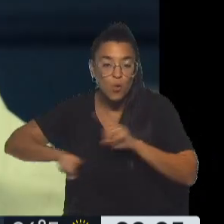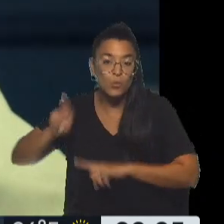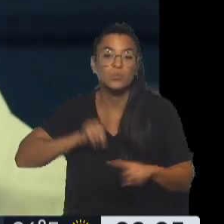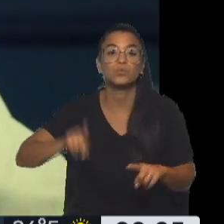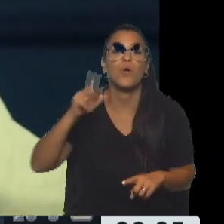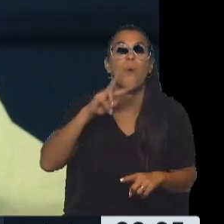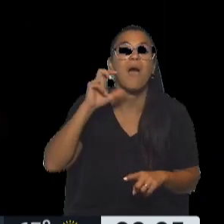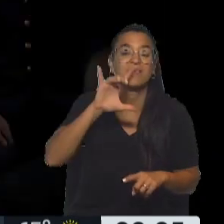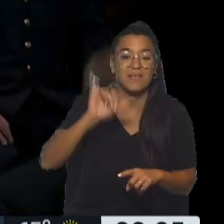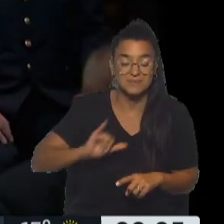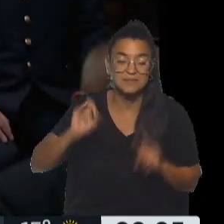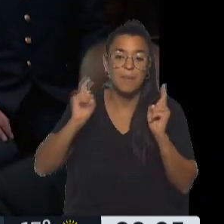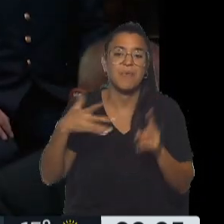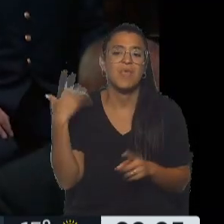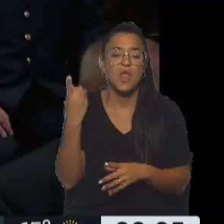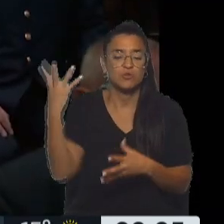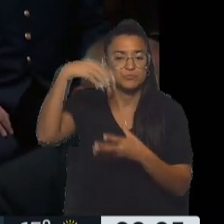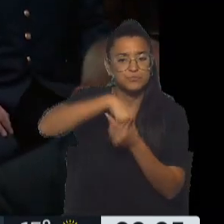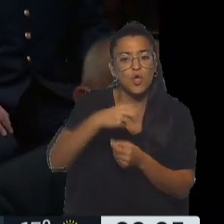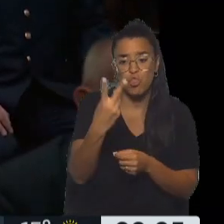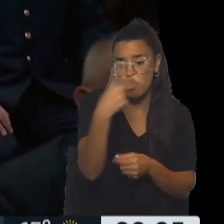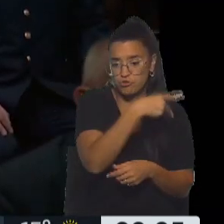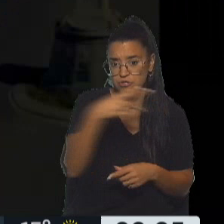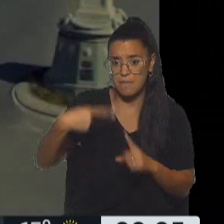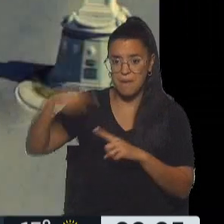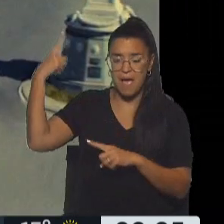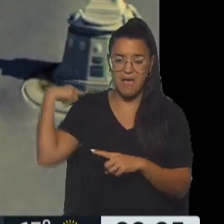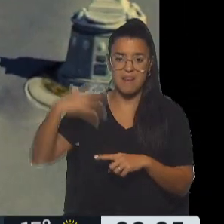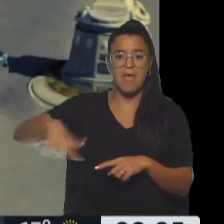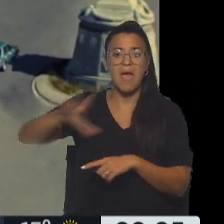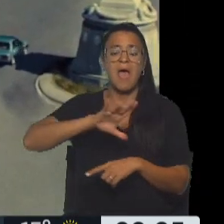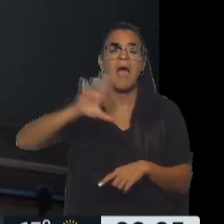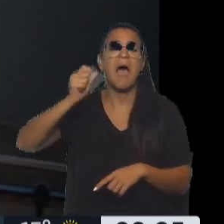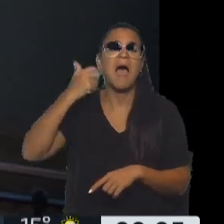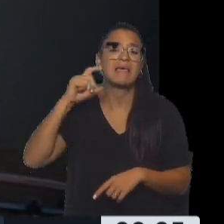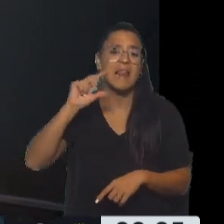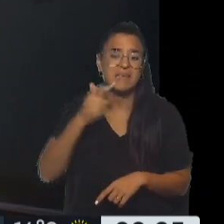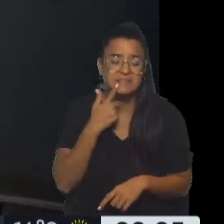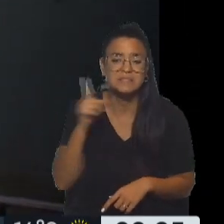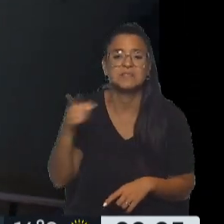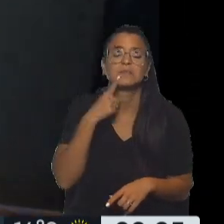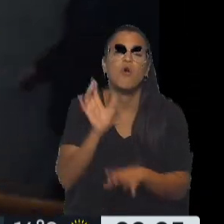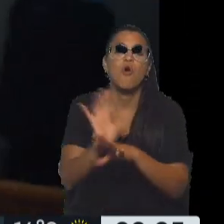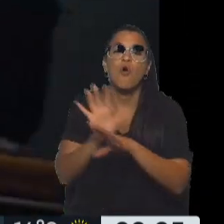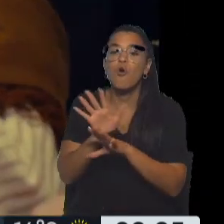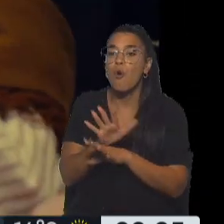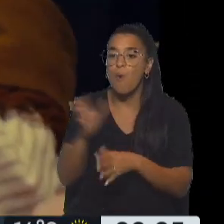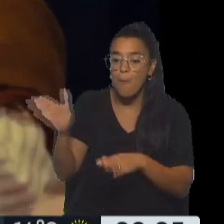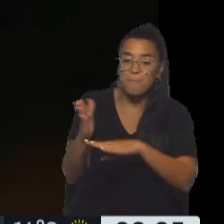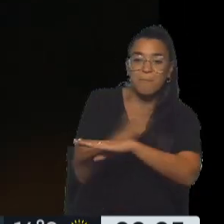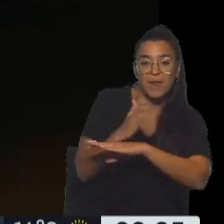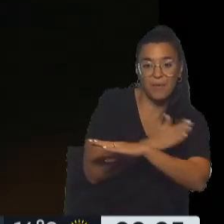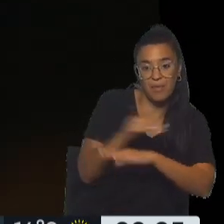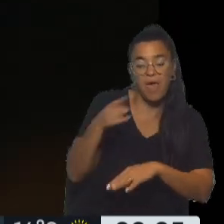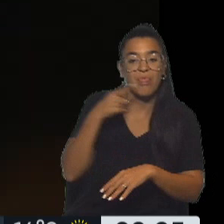a la cabeza, director y protagonistas, hace dos semanas en Los Ángeles, en lo que se hace habitualmente como el lobby de los Oscars,